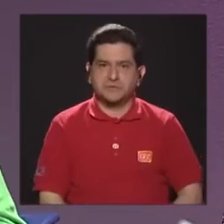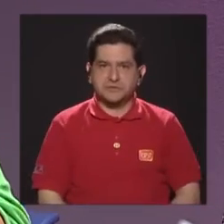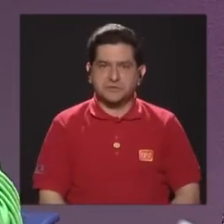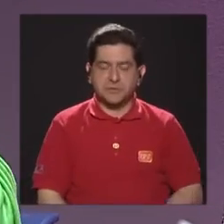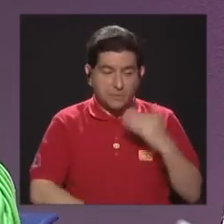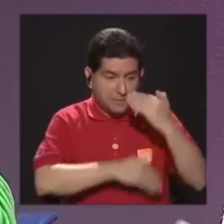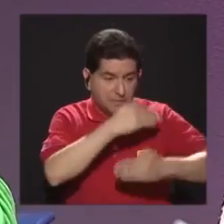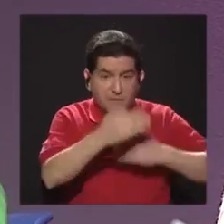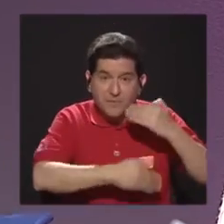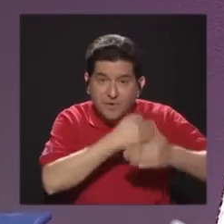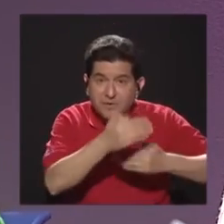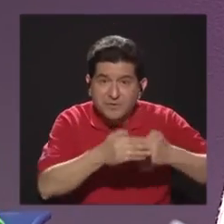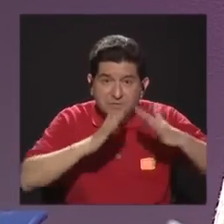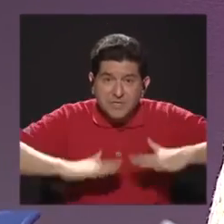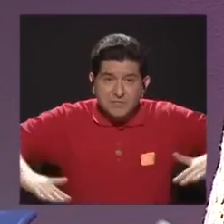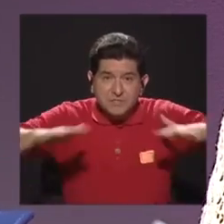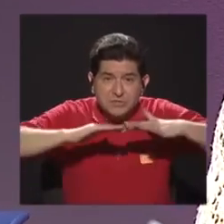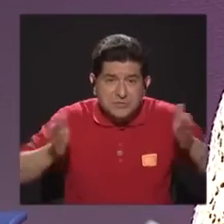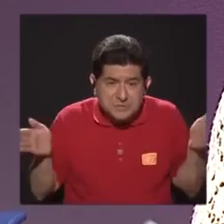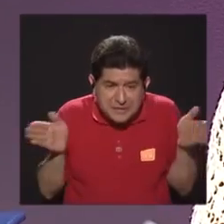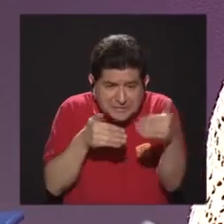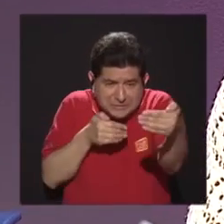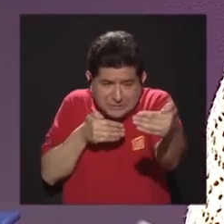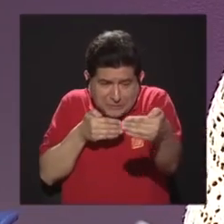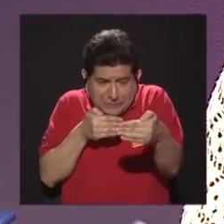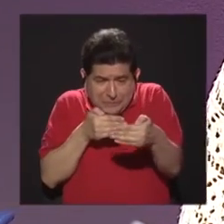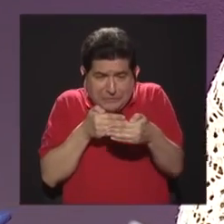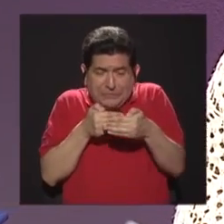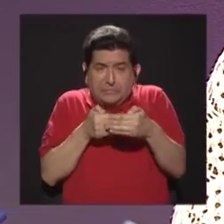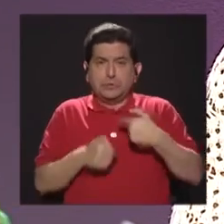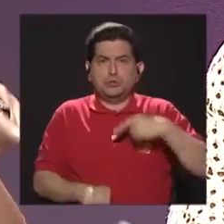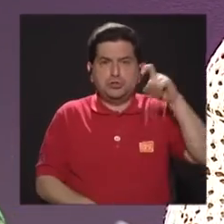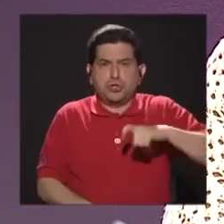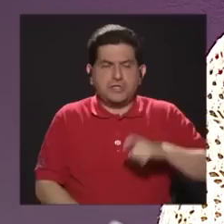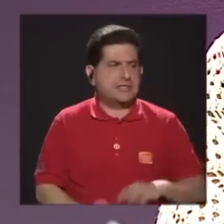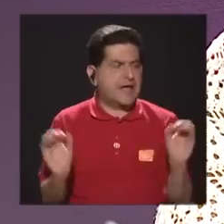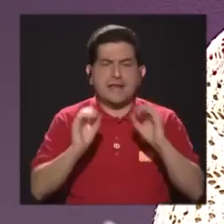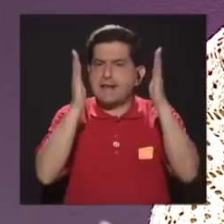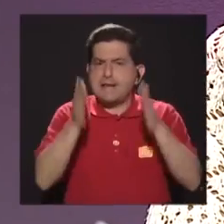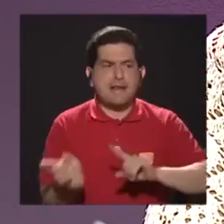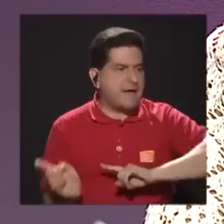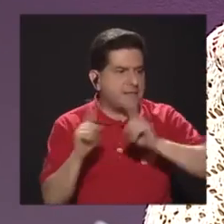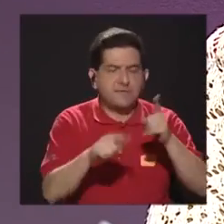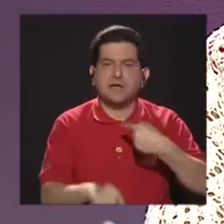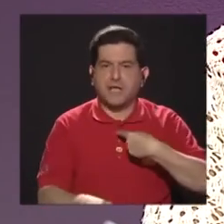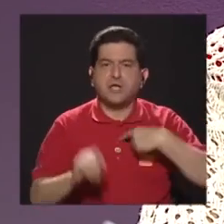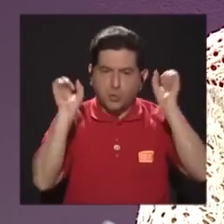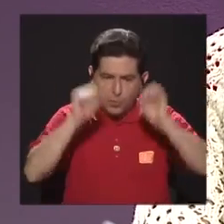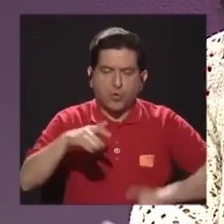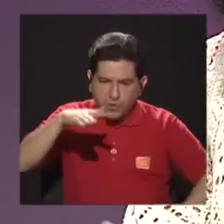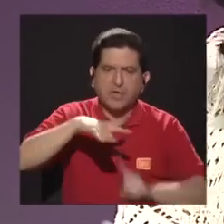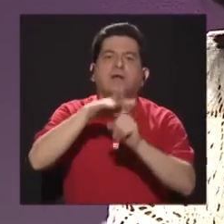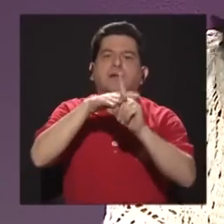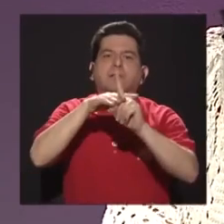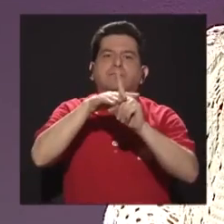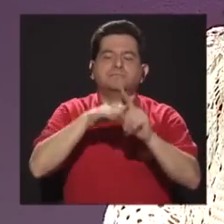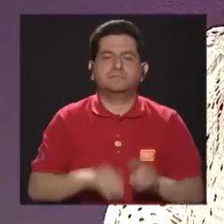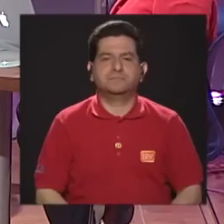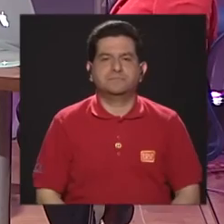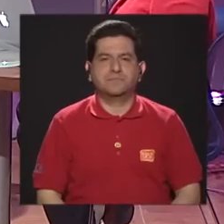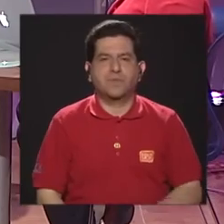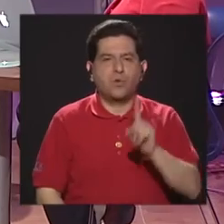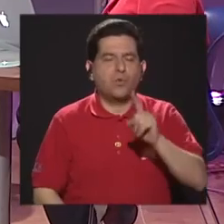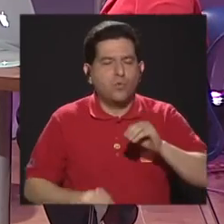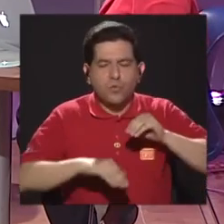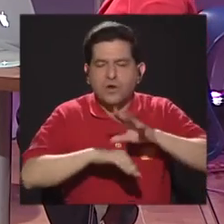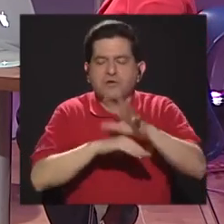los procesos eran, los espacios eran tan reducidos que yo necesitaba que nadie más llegara para poder llegar yo. Pero hay un efecto importante